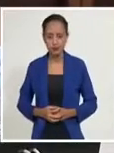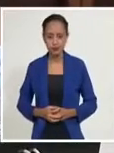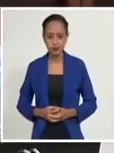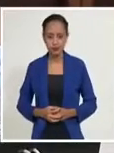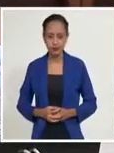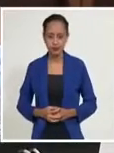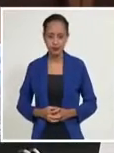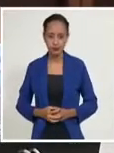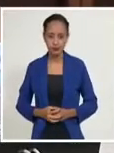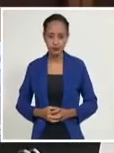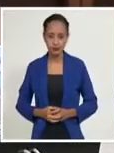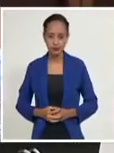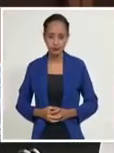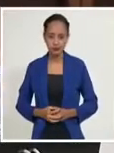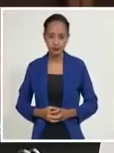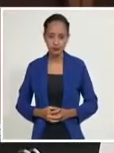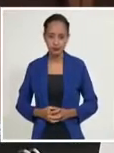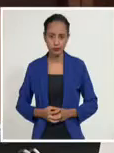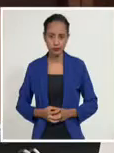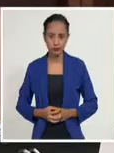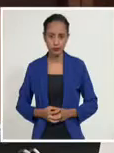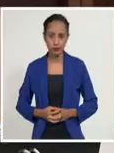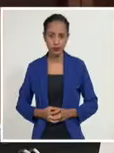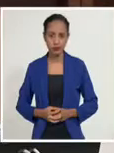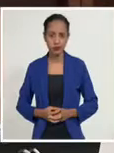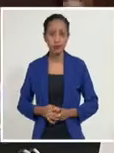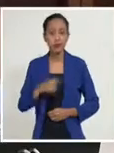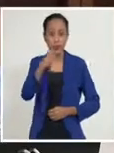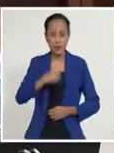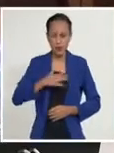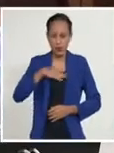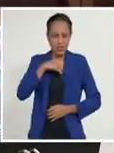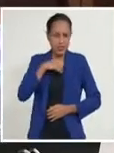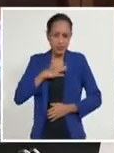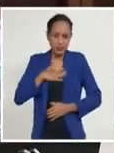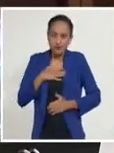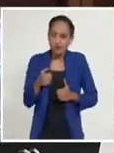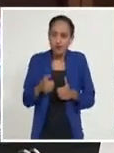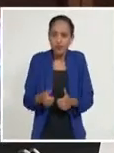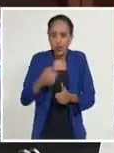para que la gente tenga esa satisfacción de hacer juegues